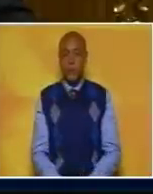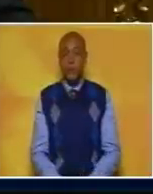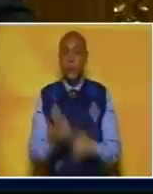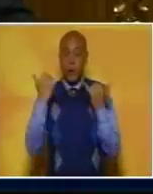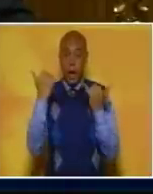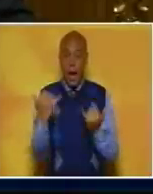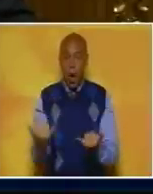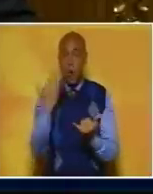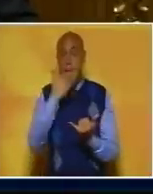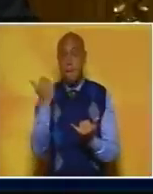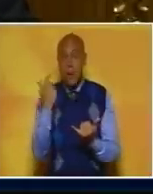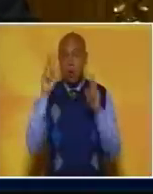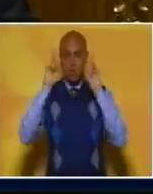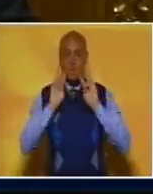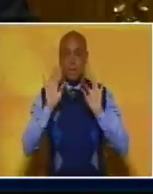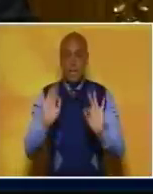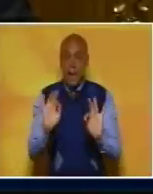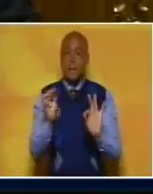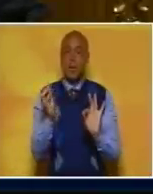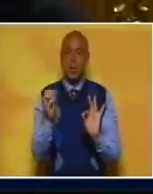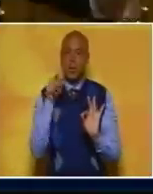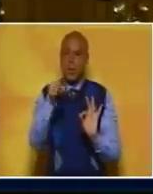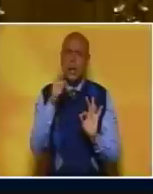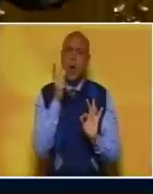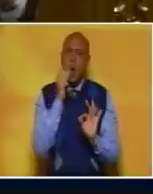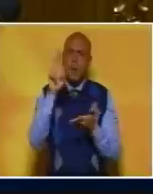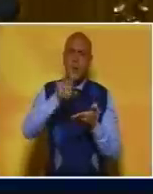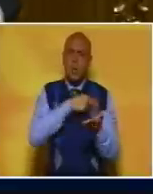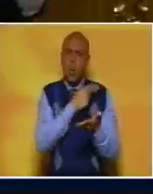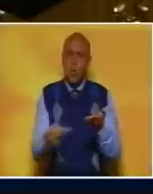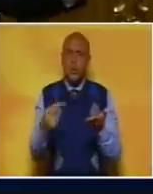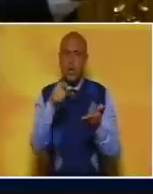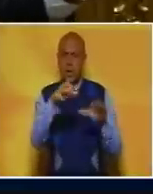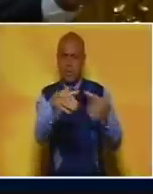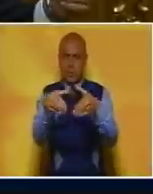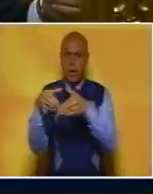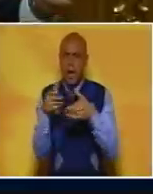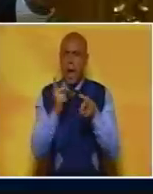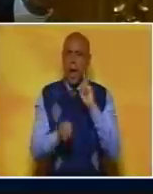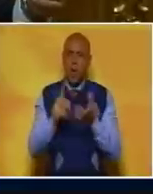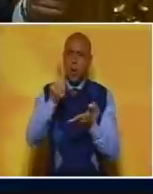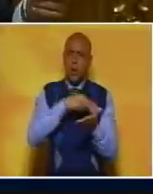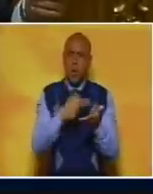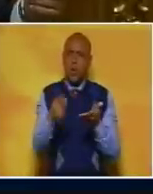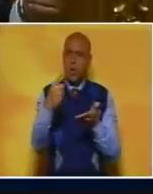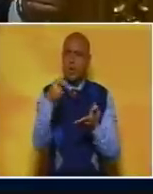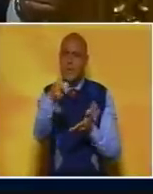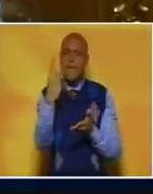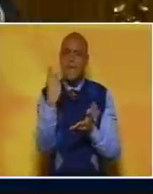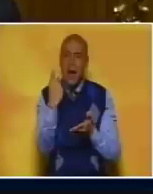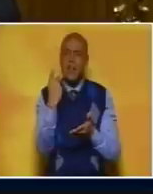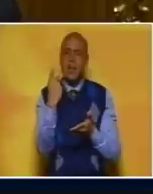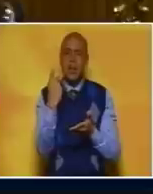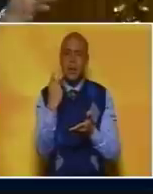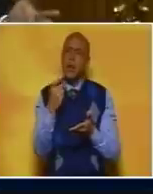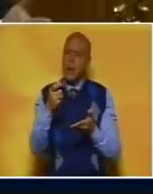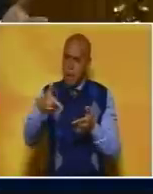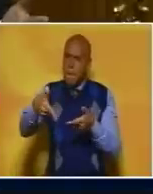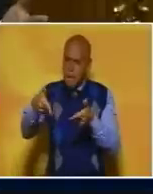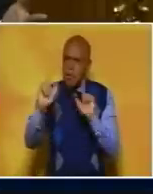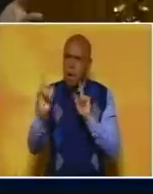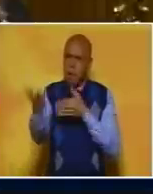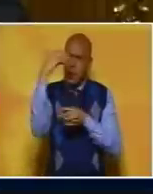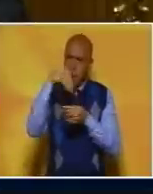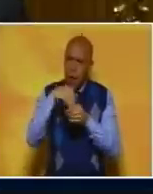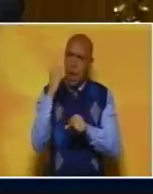jugar en democracia. Quiten las inhabilitaciones a todos esos compañeros que han inhabilitado injustamente y déjenos